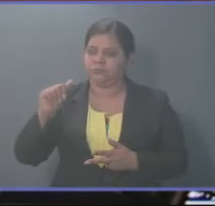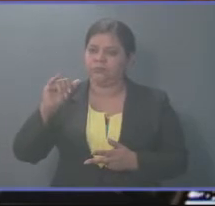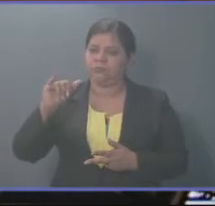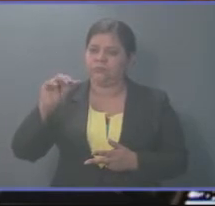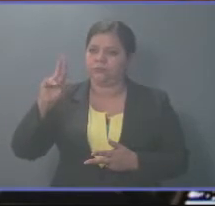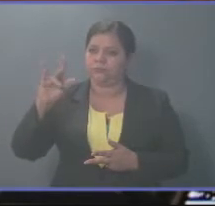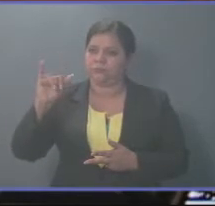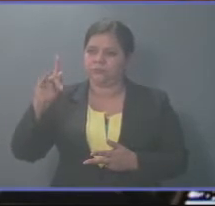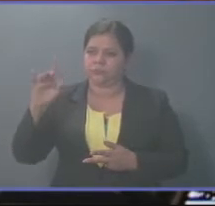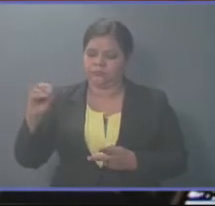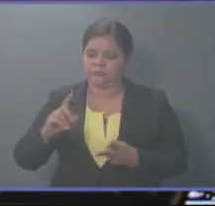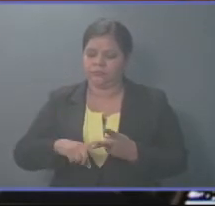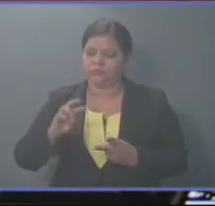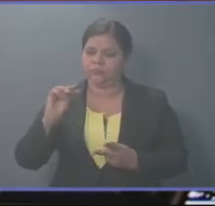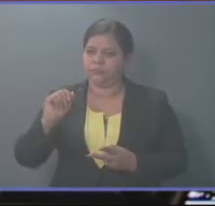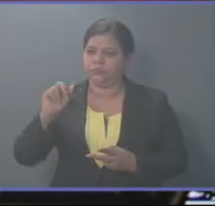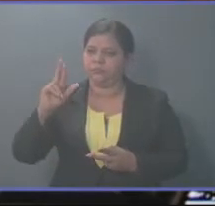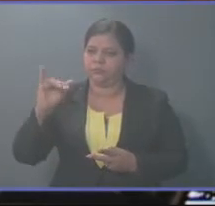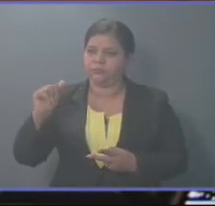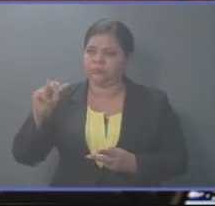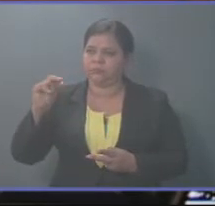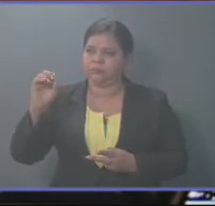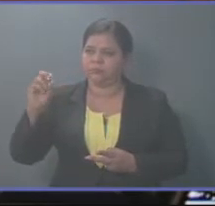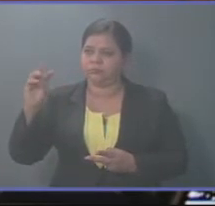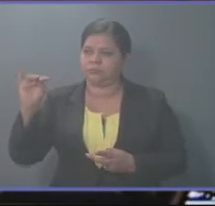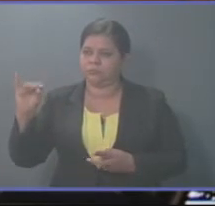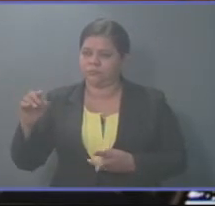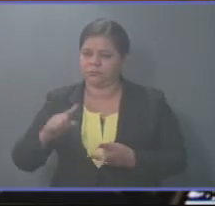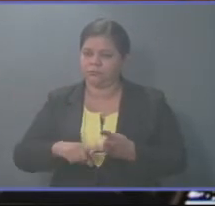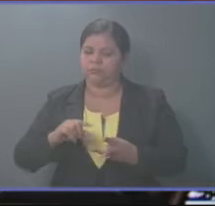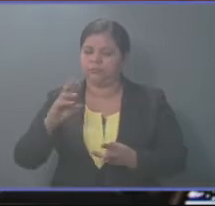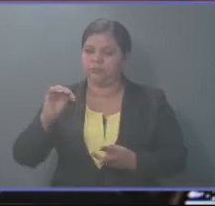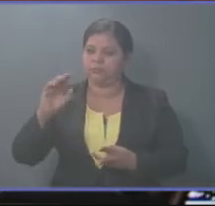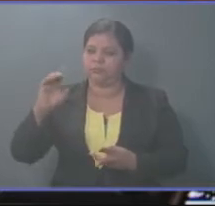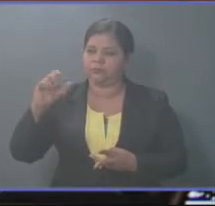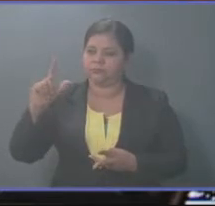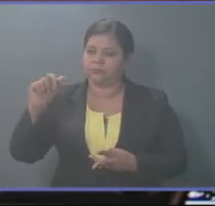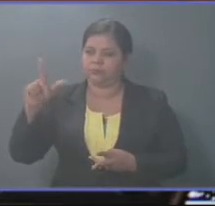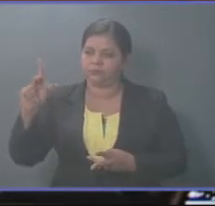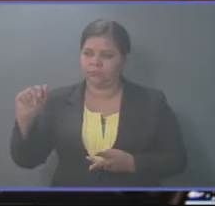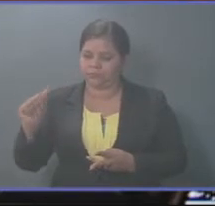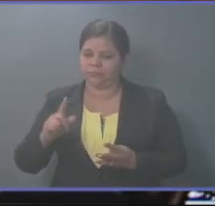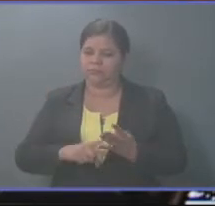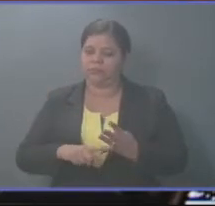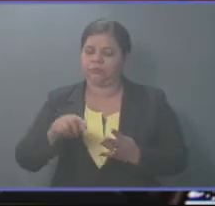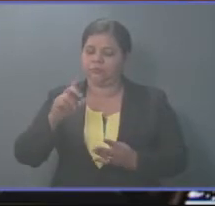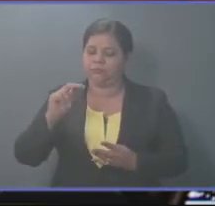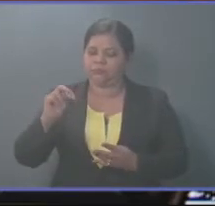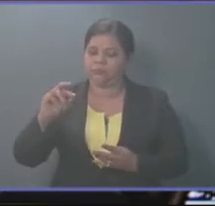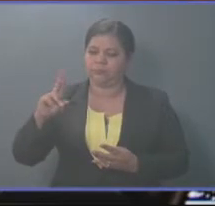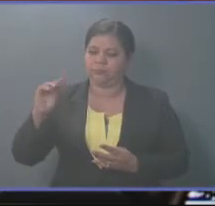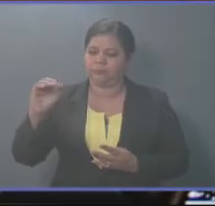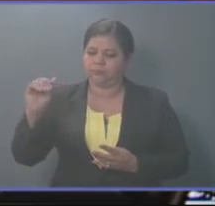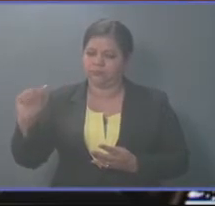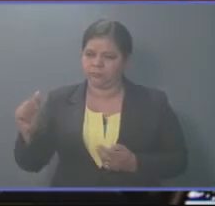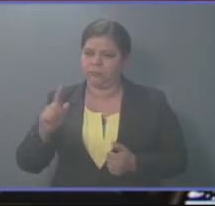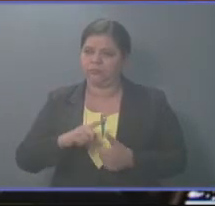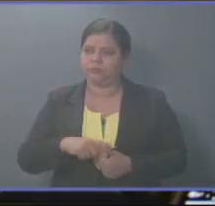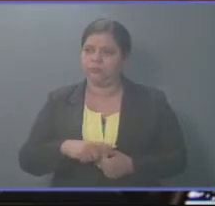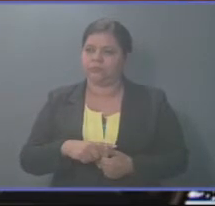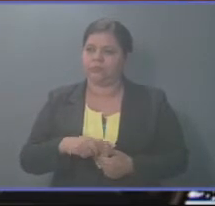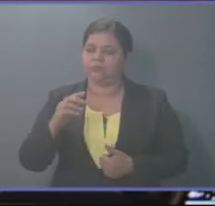Esvetana Salgado, María Noemí García Corbera, Marcela Guadalupe Villatoro Alvarado, Norma Gisela Herrera de